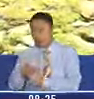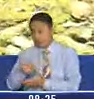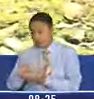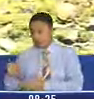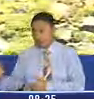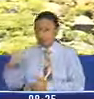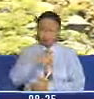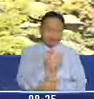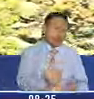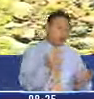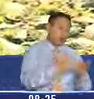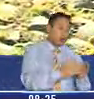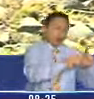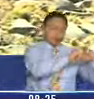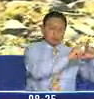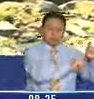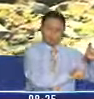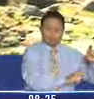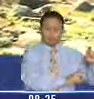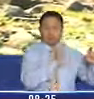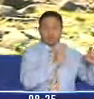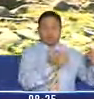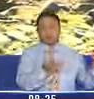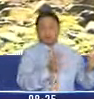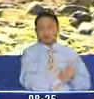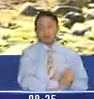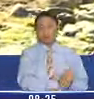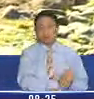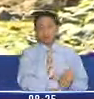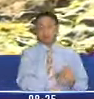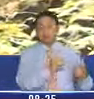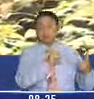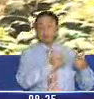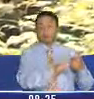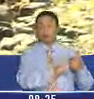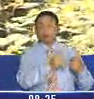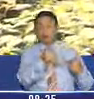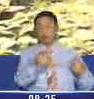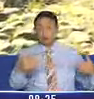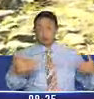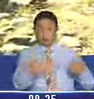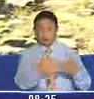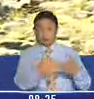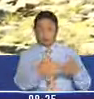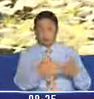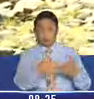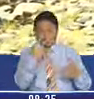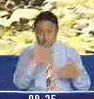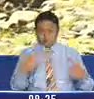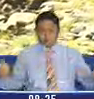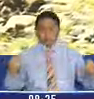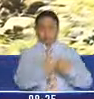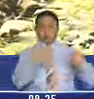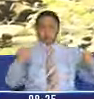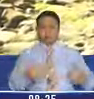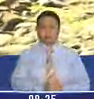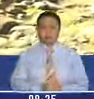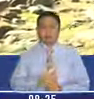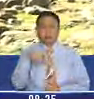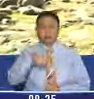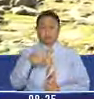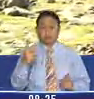los medidores. Aparte de eso, hubo un accidente aquí en la esquina donde se ve los medidores que están, que bien peligroso,